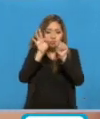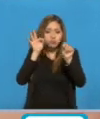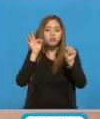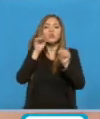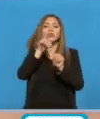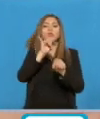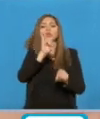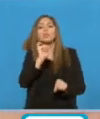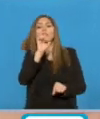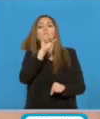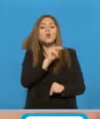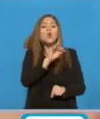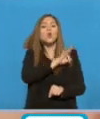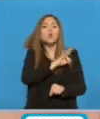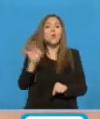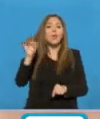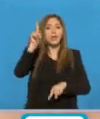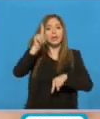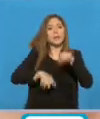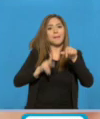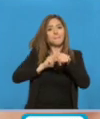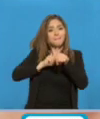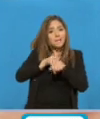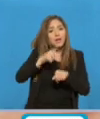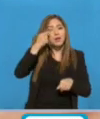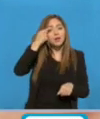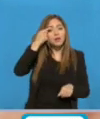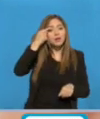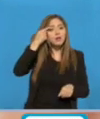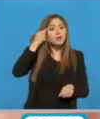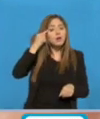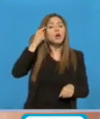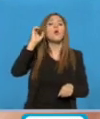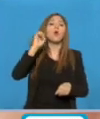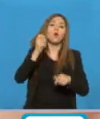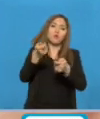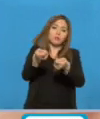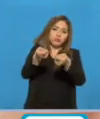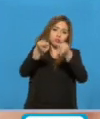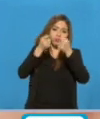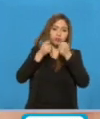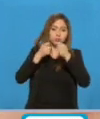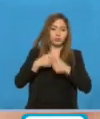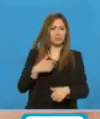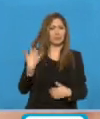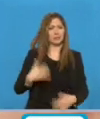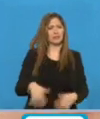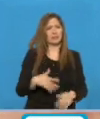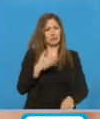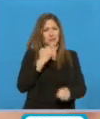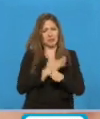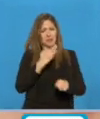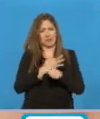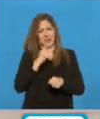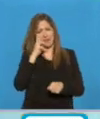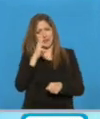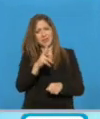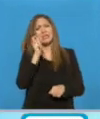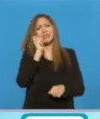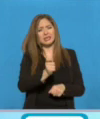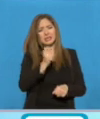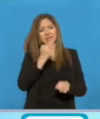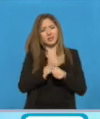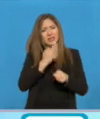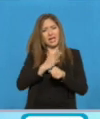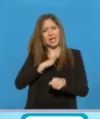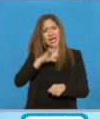aparte retirar un poquito de piel del párpado o hacer una blefaroplastia. Oye, eso es doloroso Órale, porque ahí es lo que está, estamos viendo. ve. Digo, sé que llevamos anestesia, pero